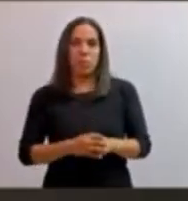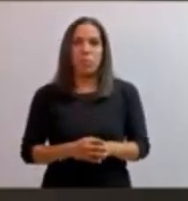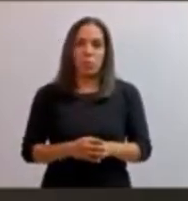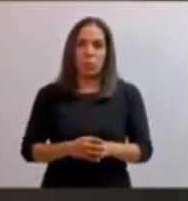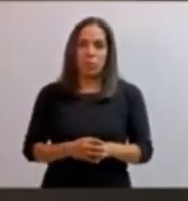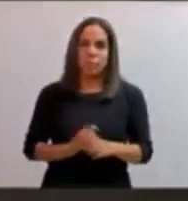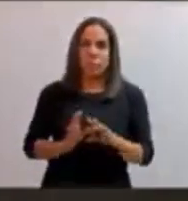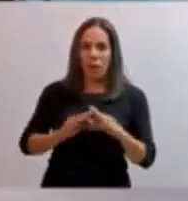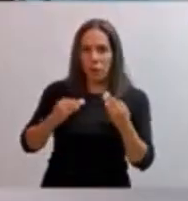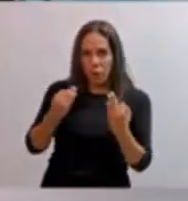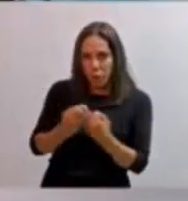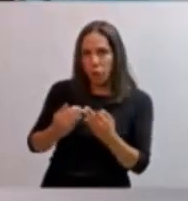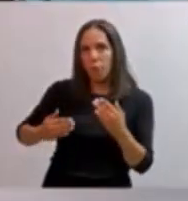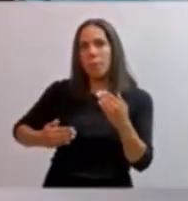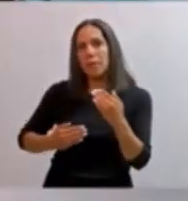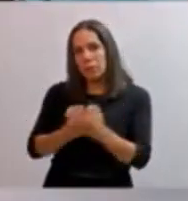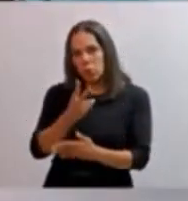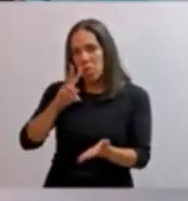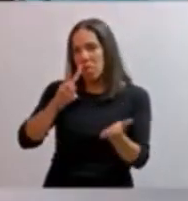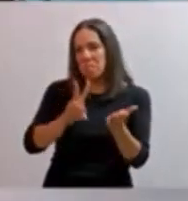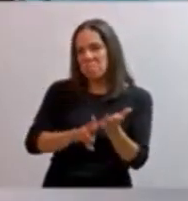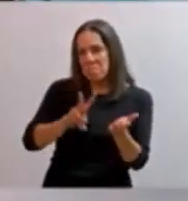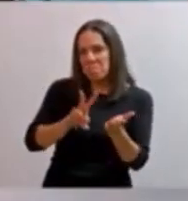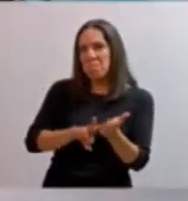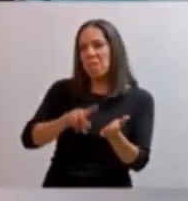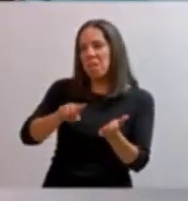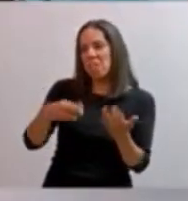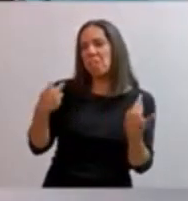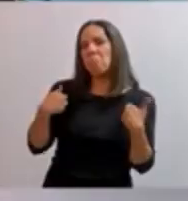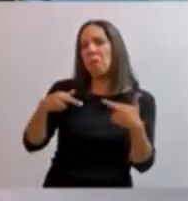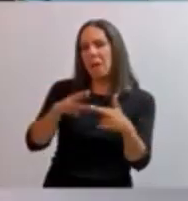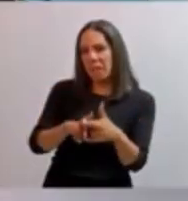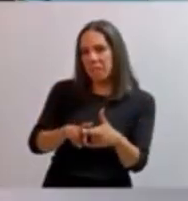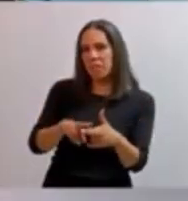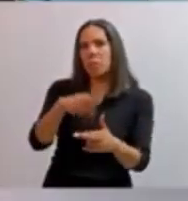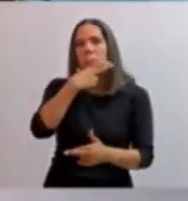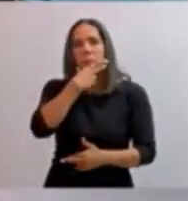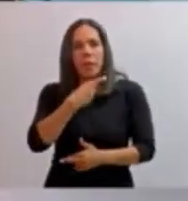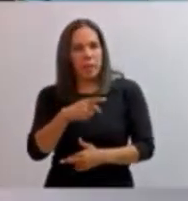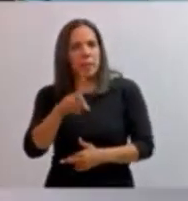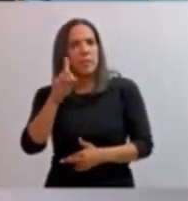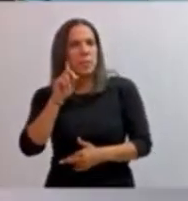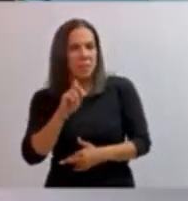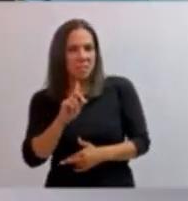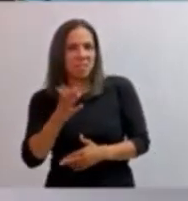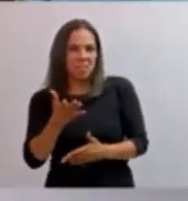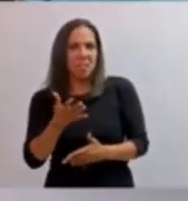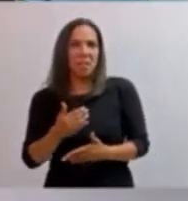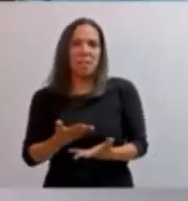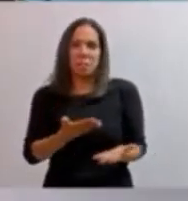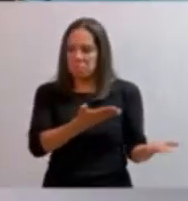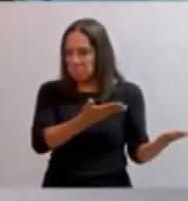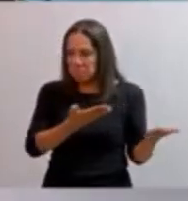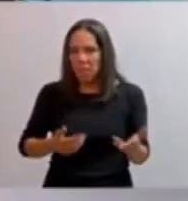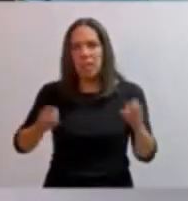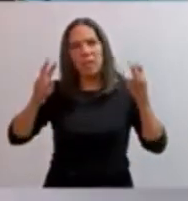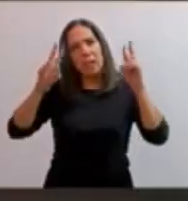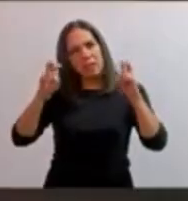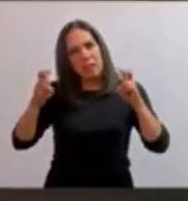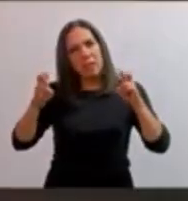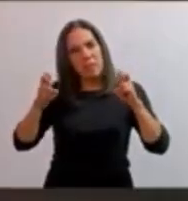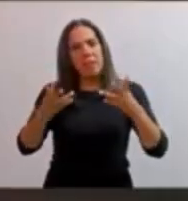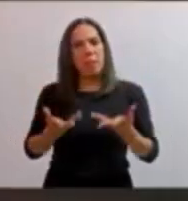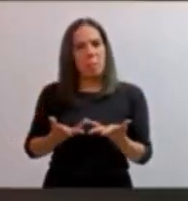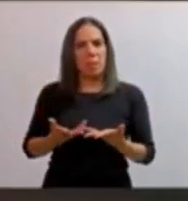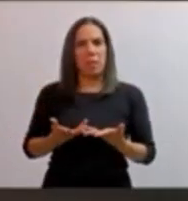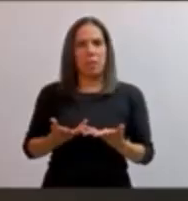permanente resignificación del trabajo docente. Isabel trajo a la mesa planteamientos de autores como Petrenot, como Smith,